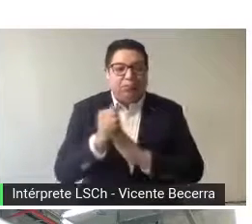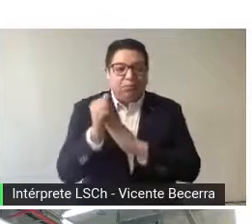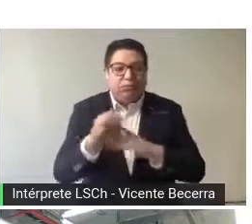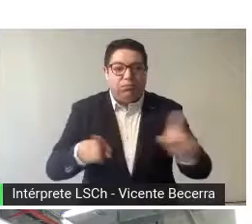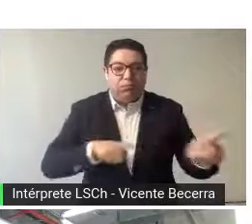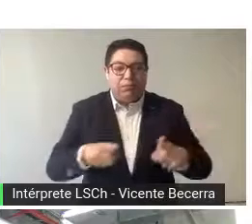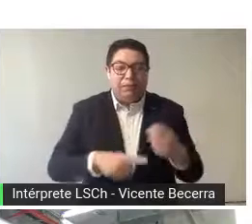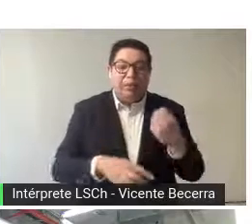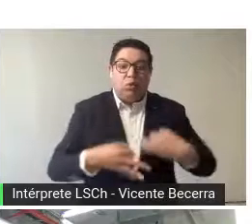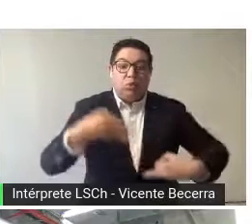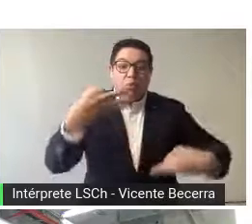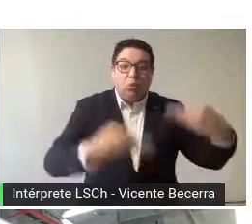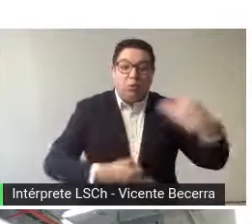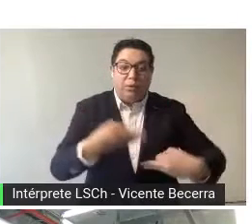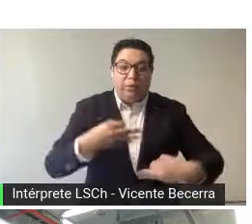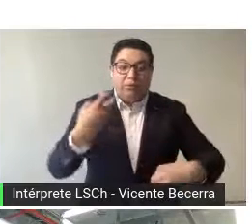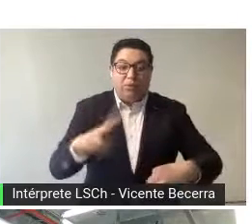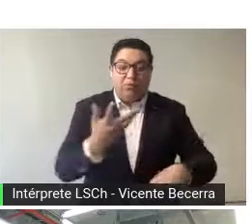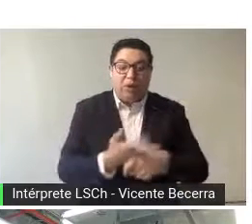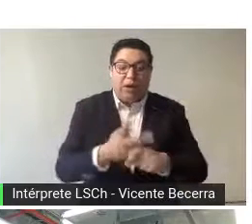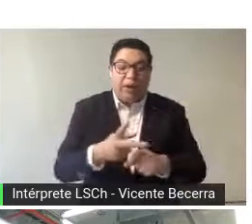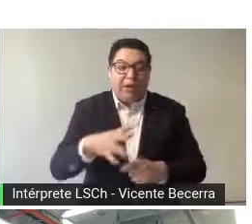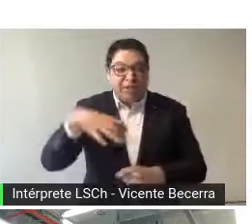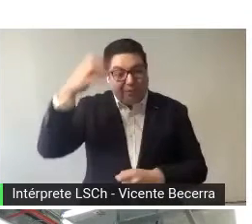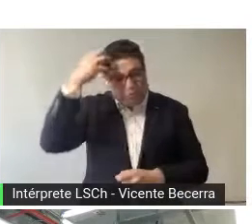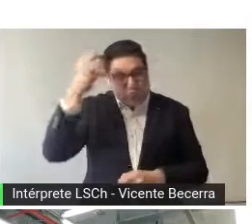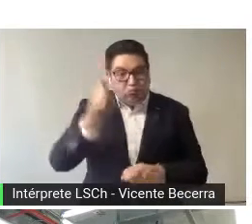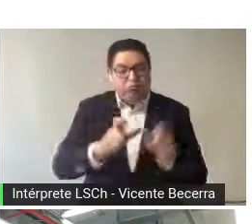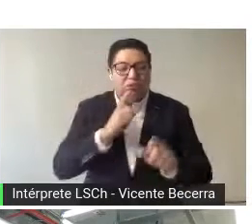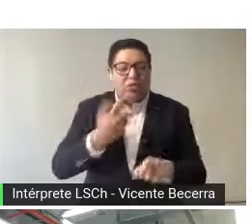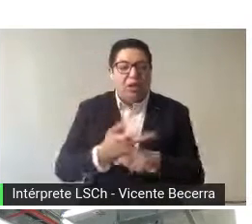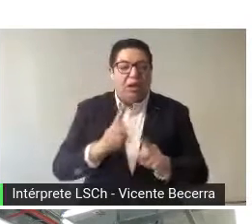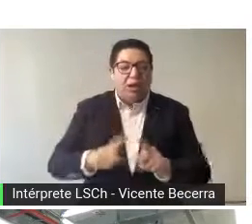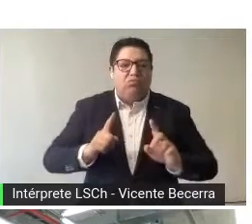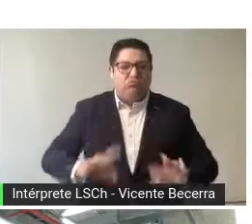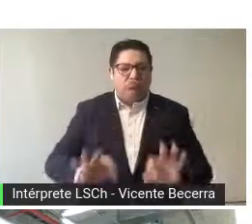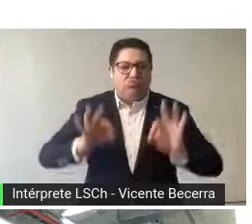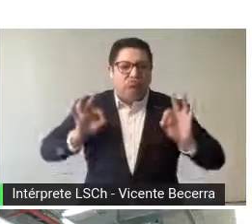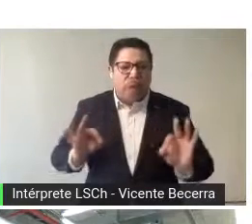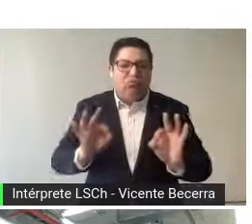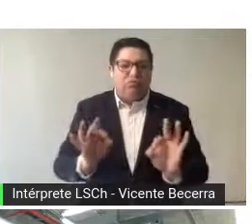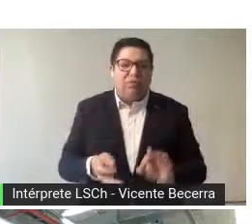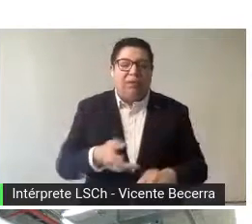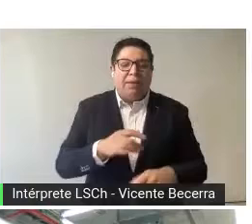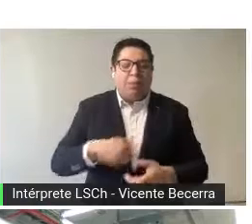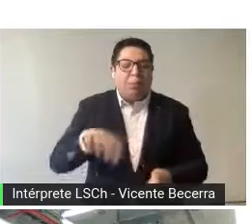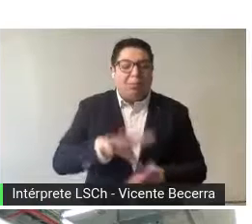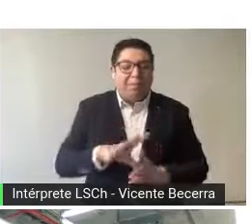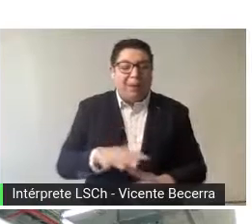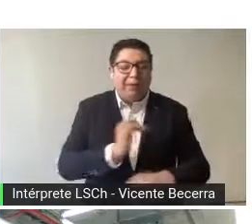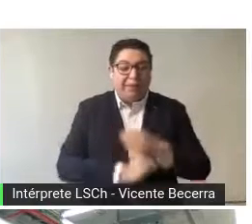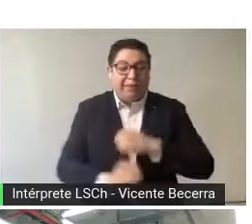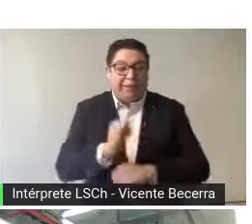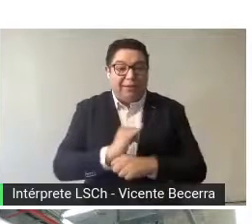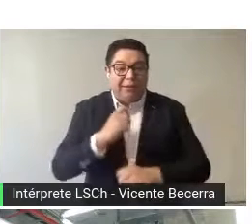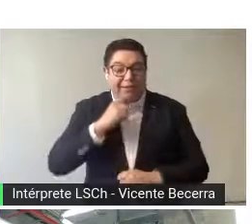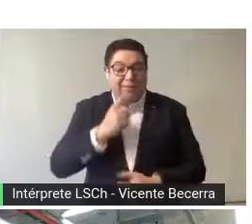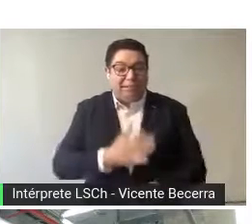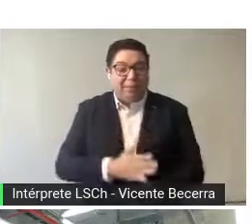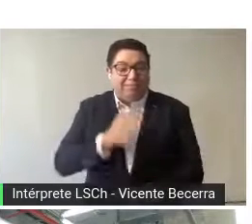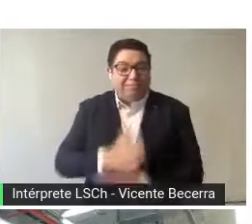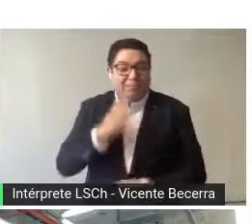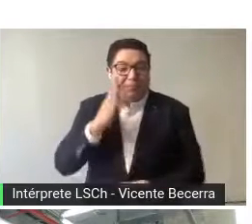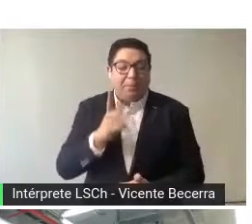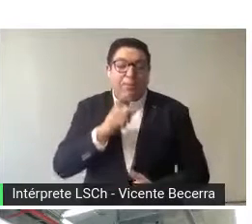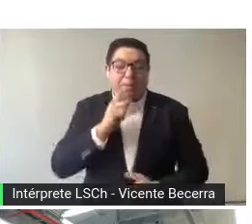de la República que tiene un alto prestigio nacional e internacional, a veces a uno le exige ser